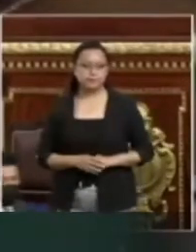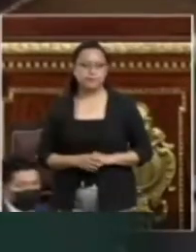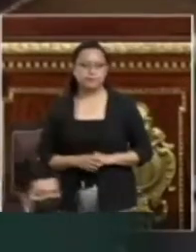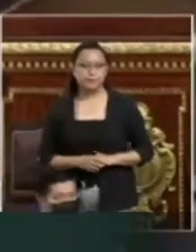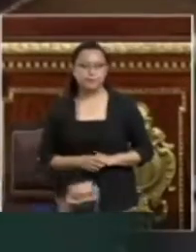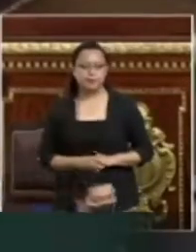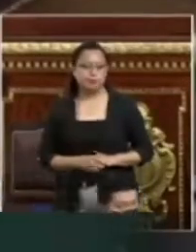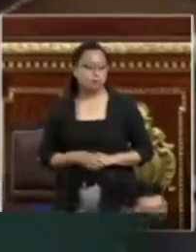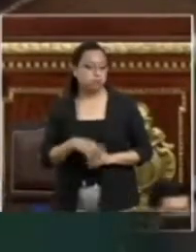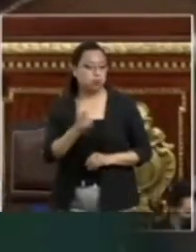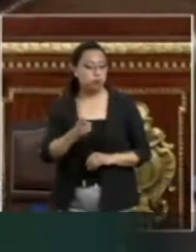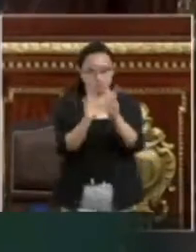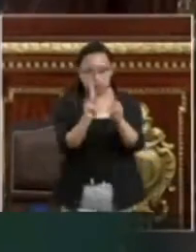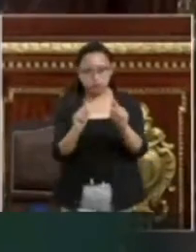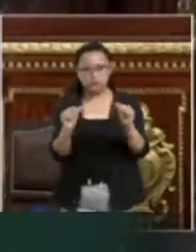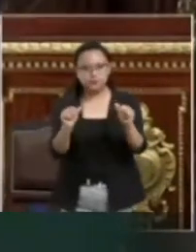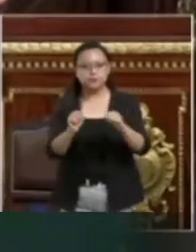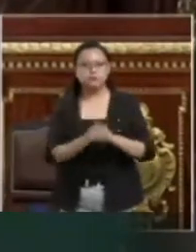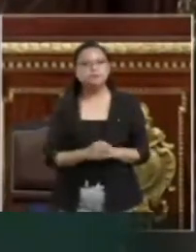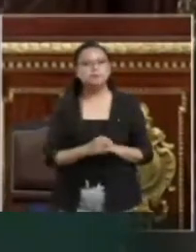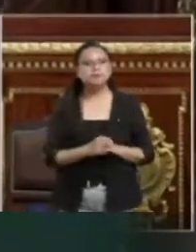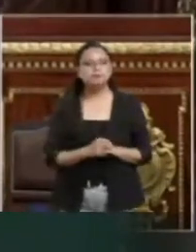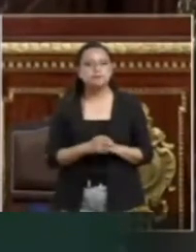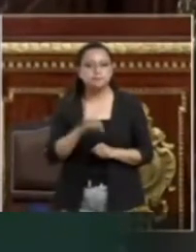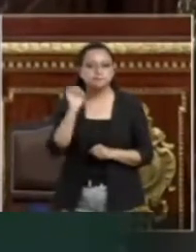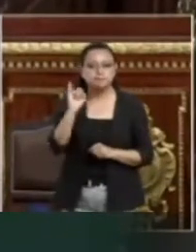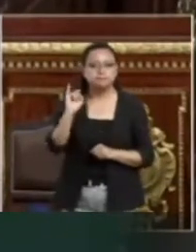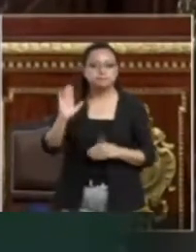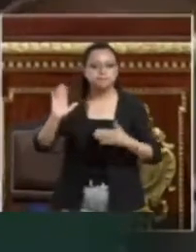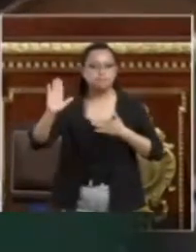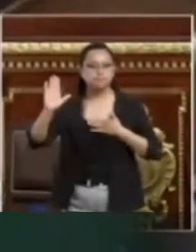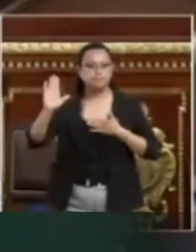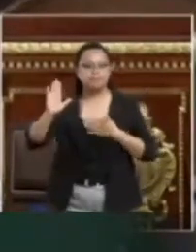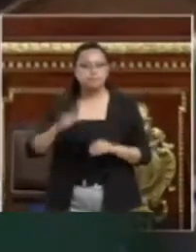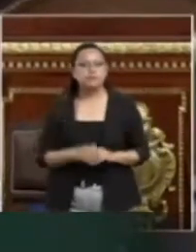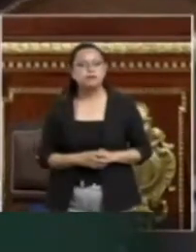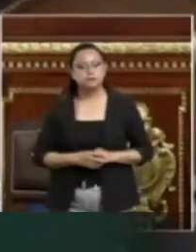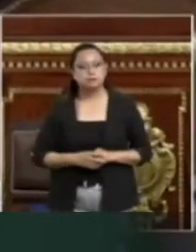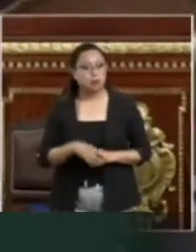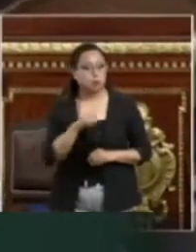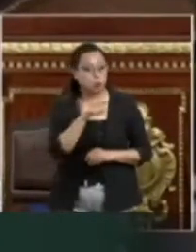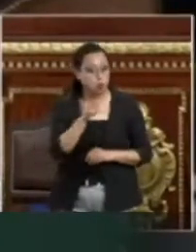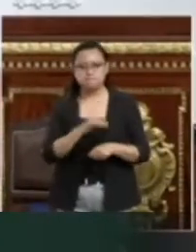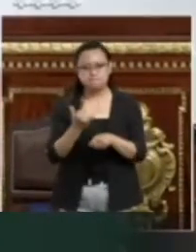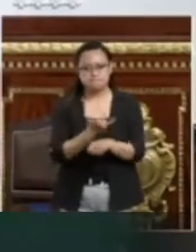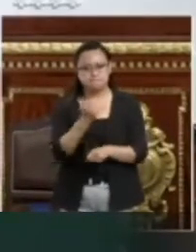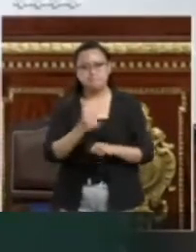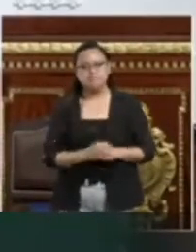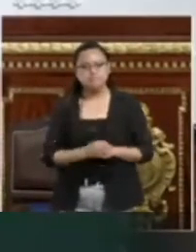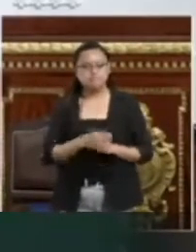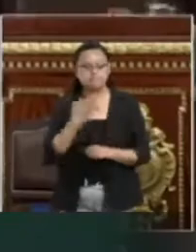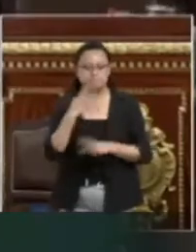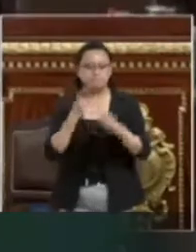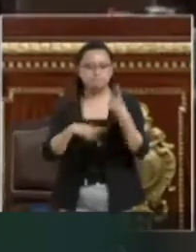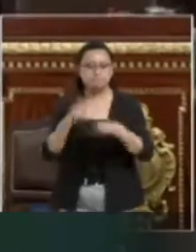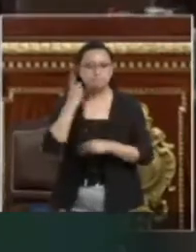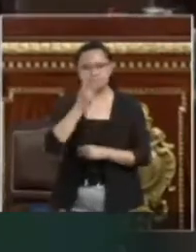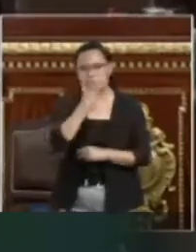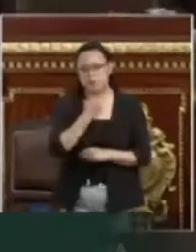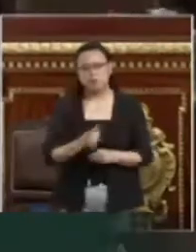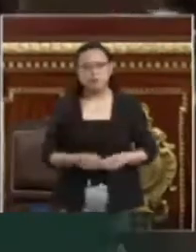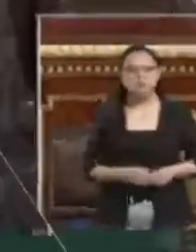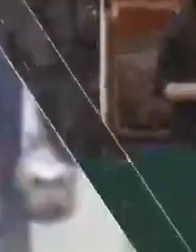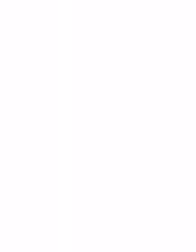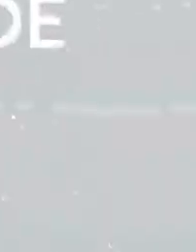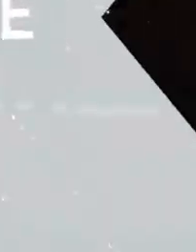En la sesión también hizo lo propio Óscar López Ramírez, suplente del diputado Fernando Mercado Guaida, del Movimiento de Regeneración Nacional